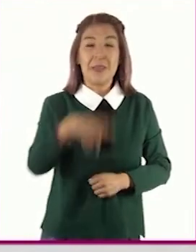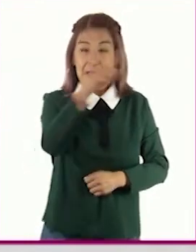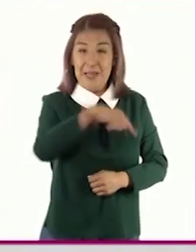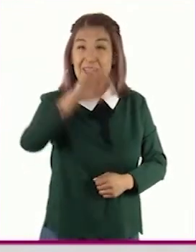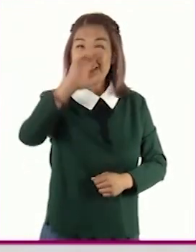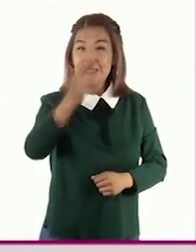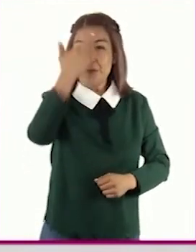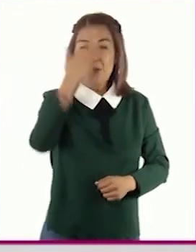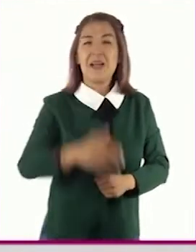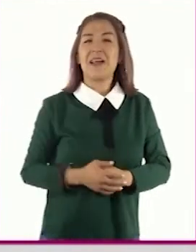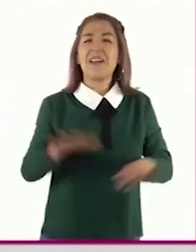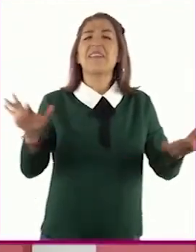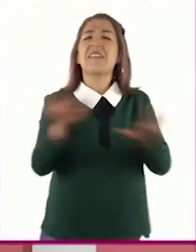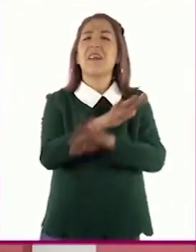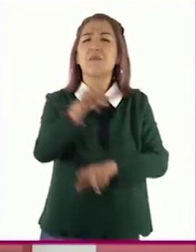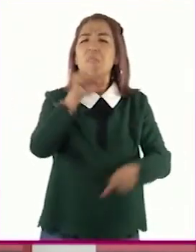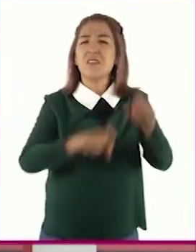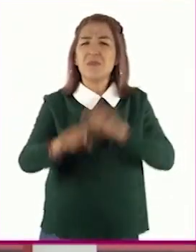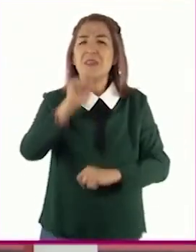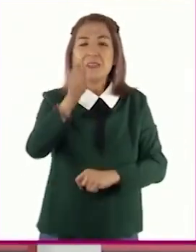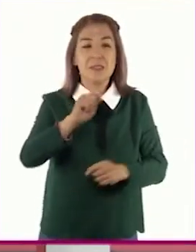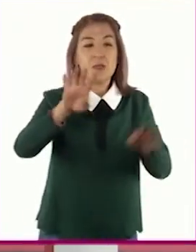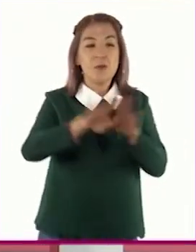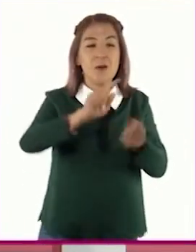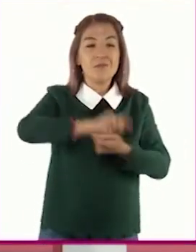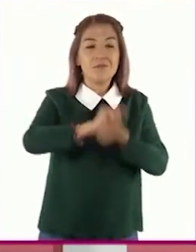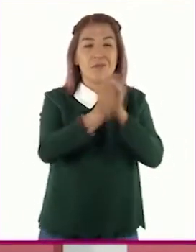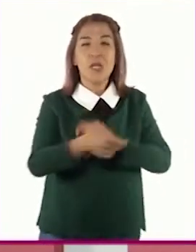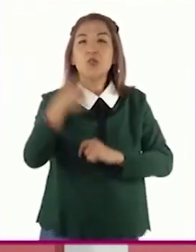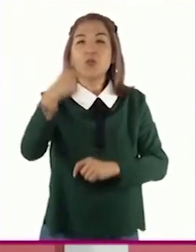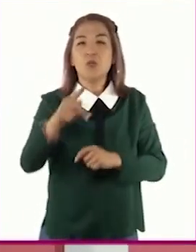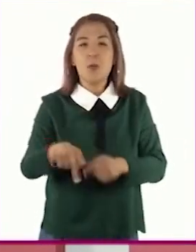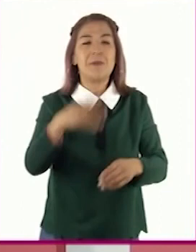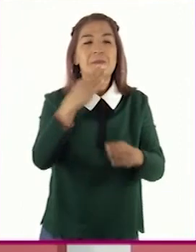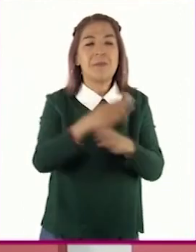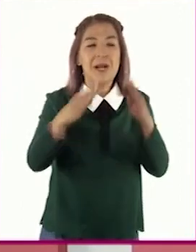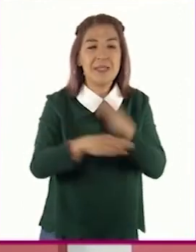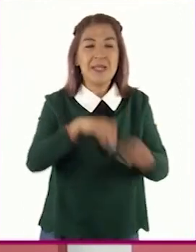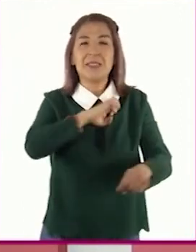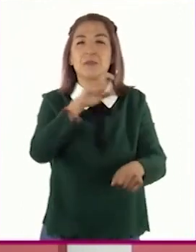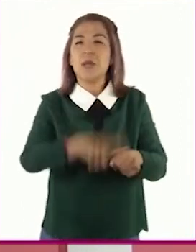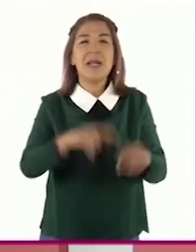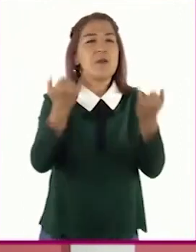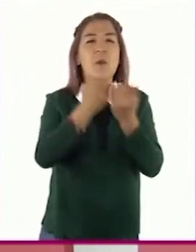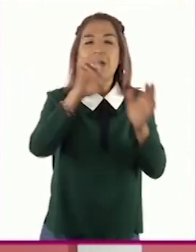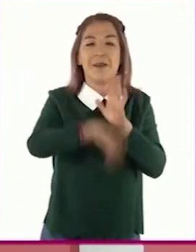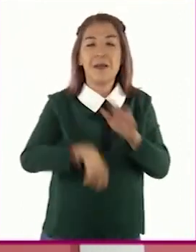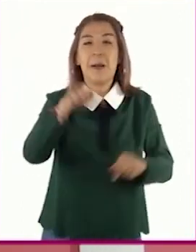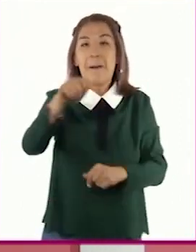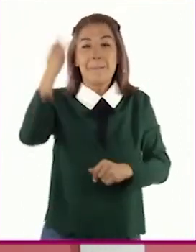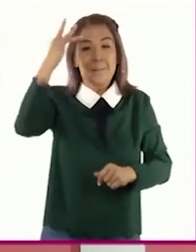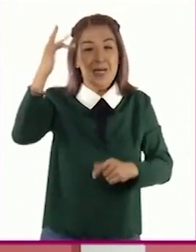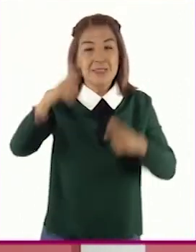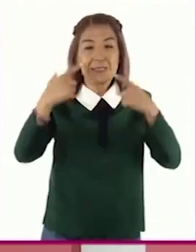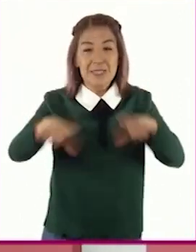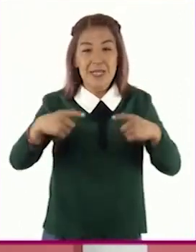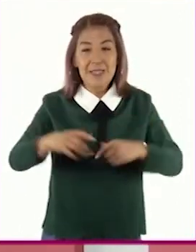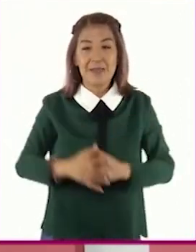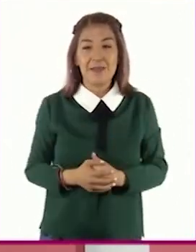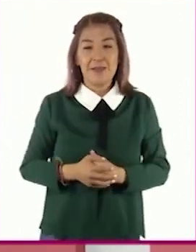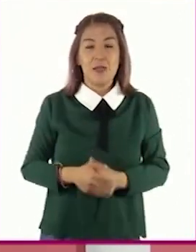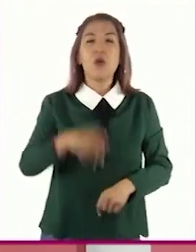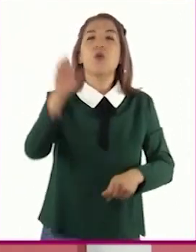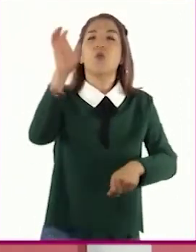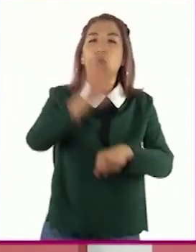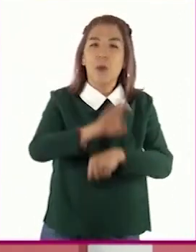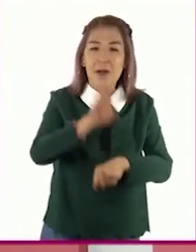Recordemos que un cambio químico es la transformación de la materia. Es como cuando hacemos un pastel, colocamos